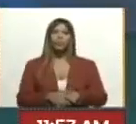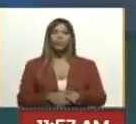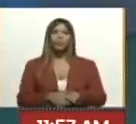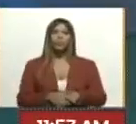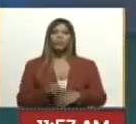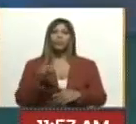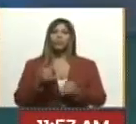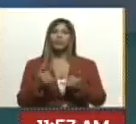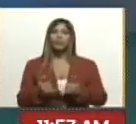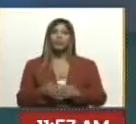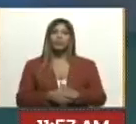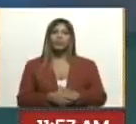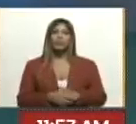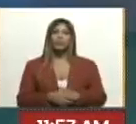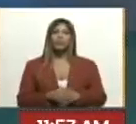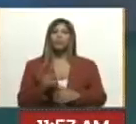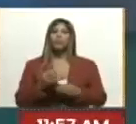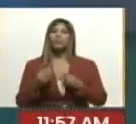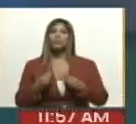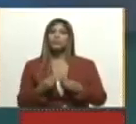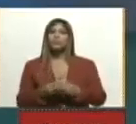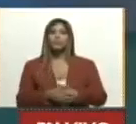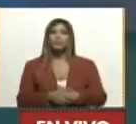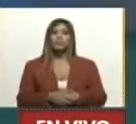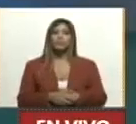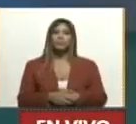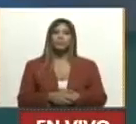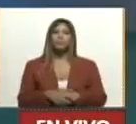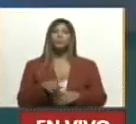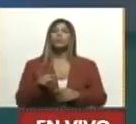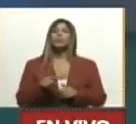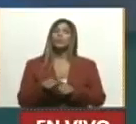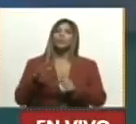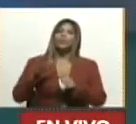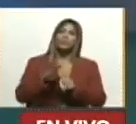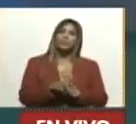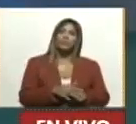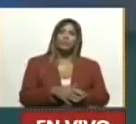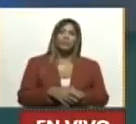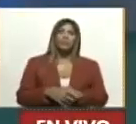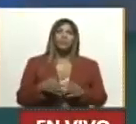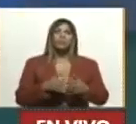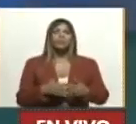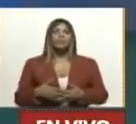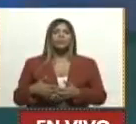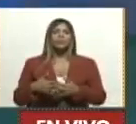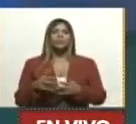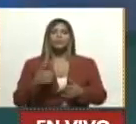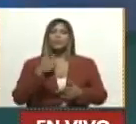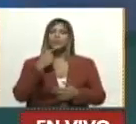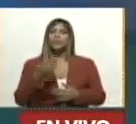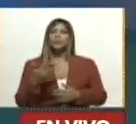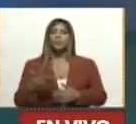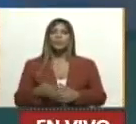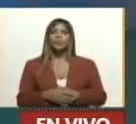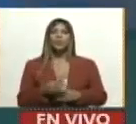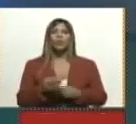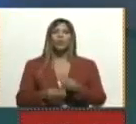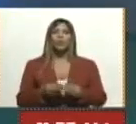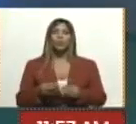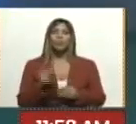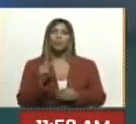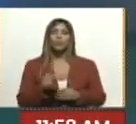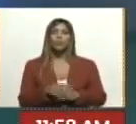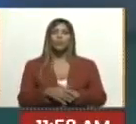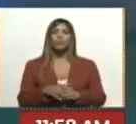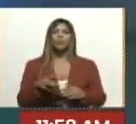de este caso cuando no se ha vivido bajo las garras del imperio. Usted ha dicho algo muy importante, cómo ellos a través